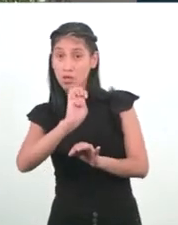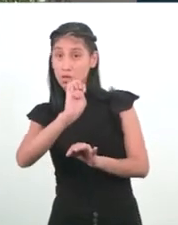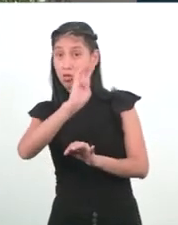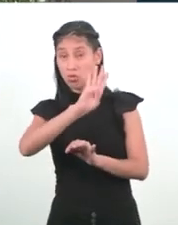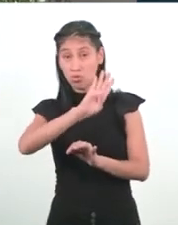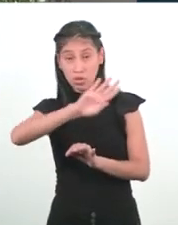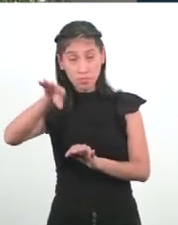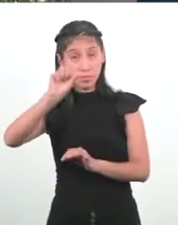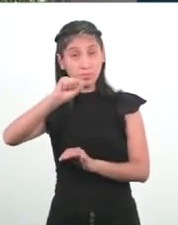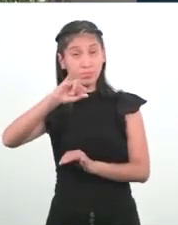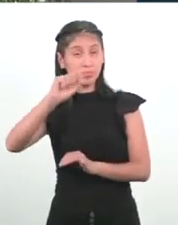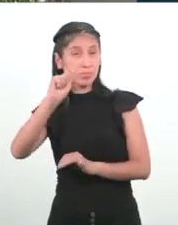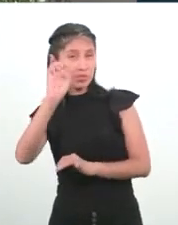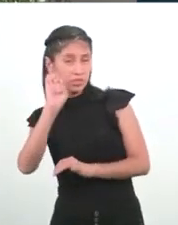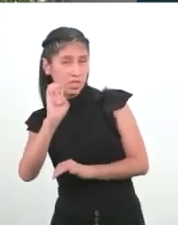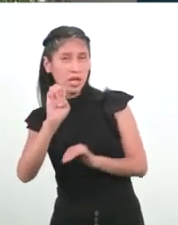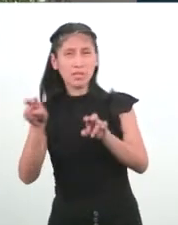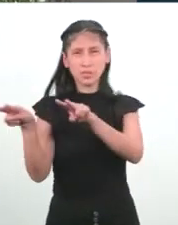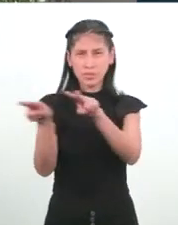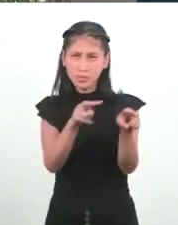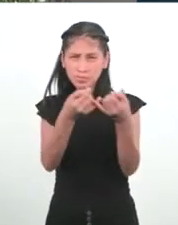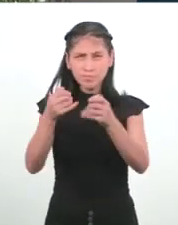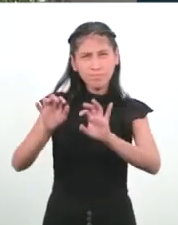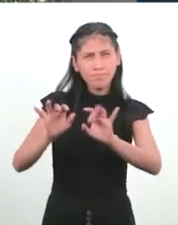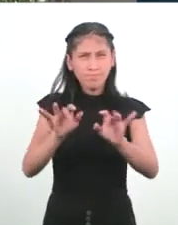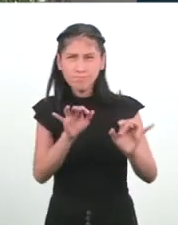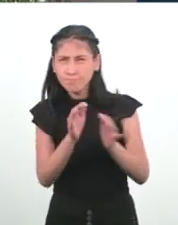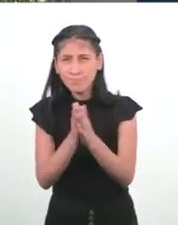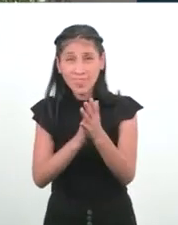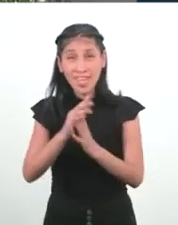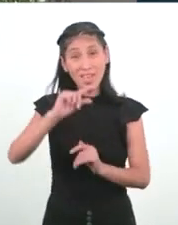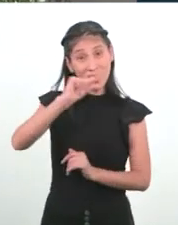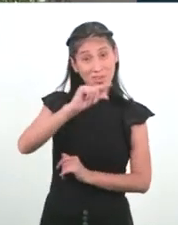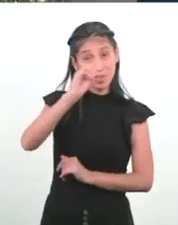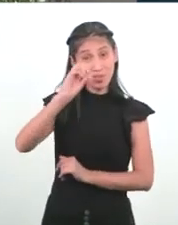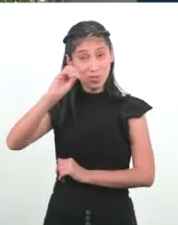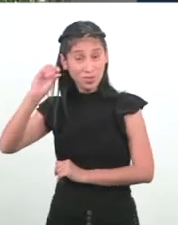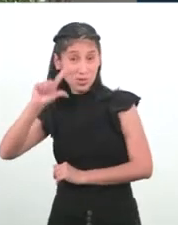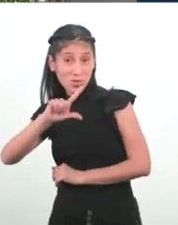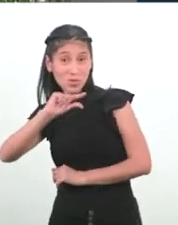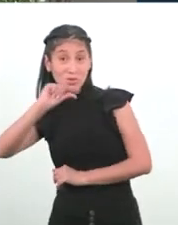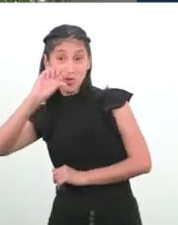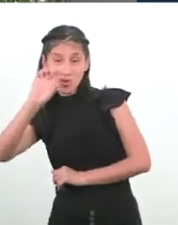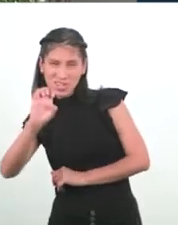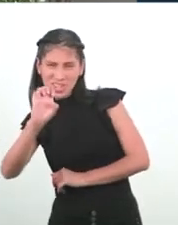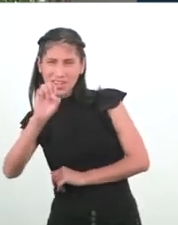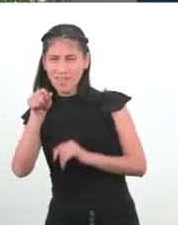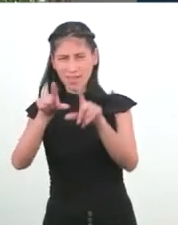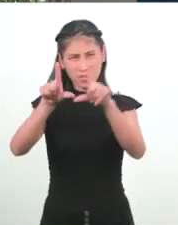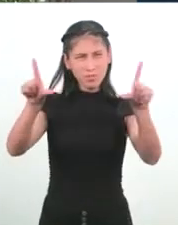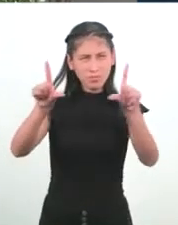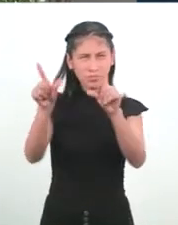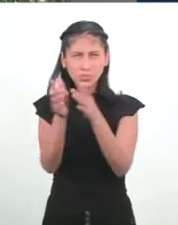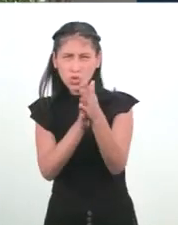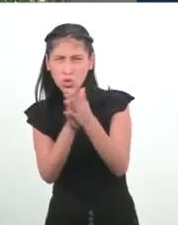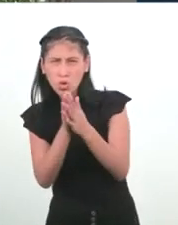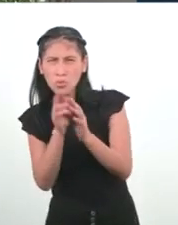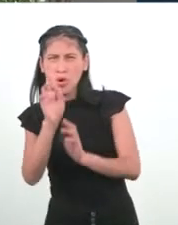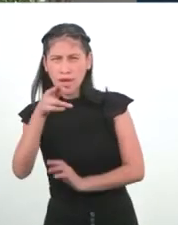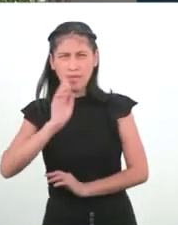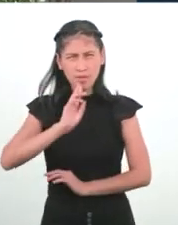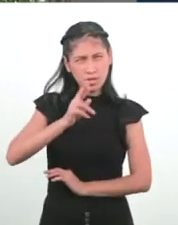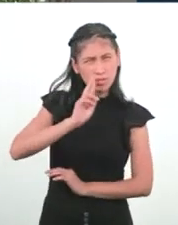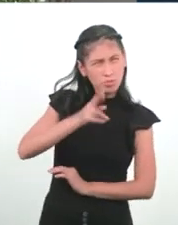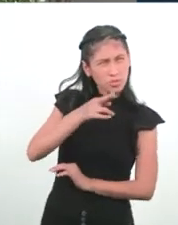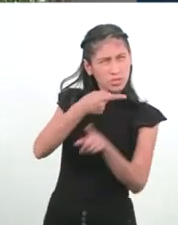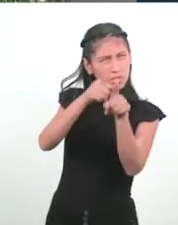algo de manera bien sencilla. Entonces, exploren el internet, Google es su mejor amigo, realmente ahí van a encontrar todas